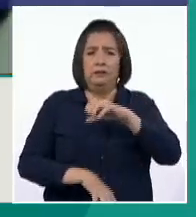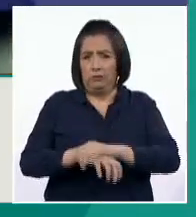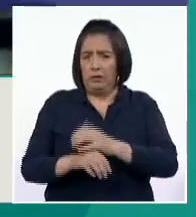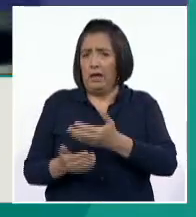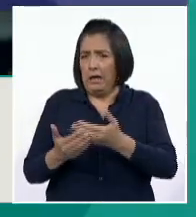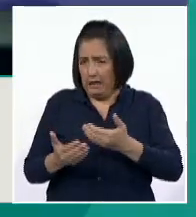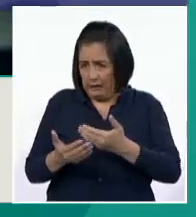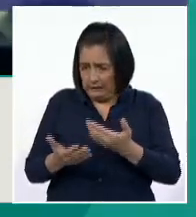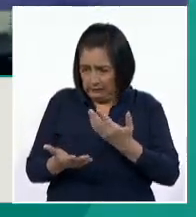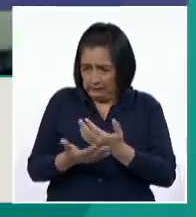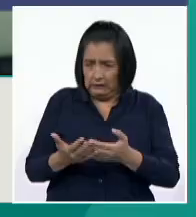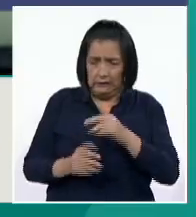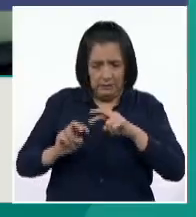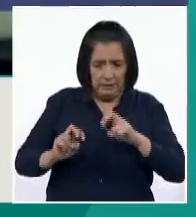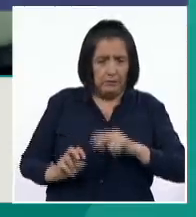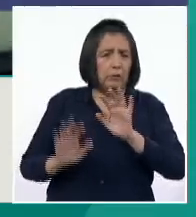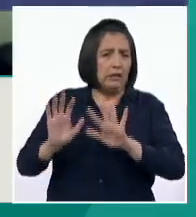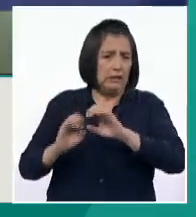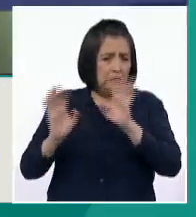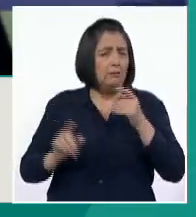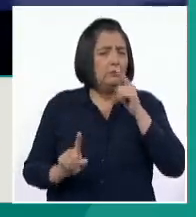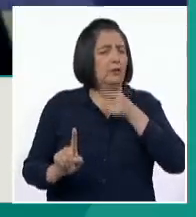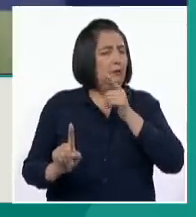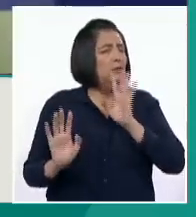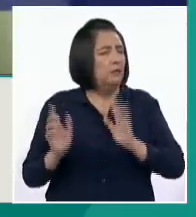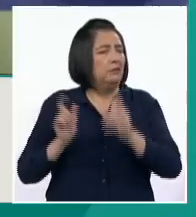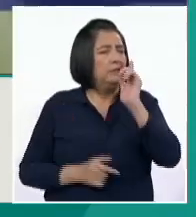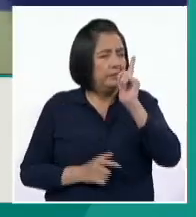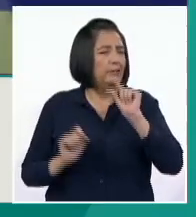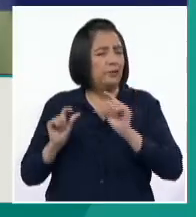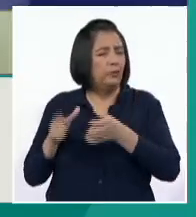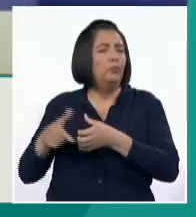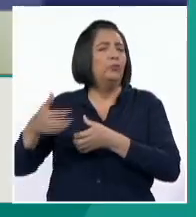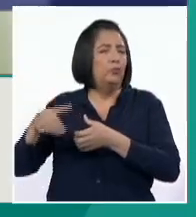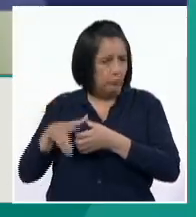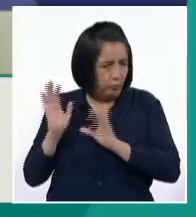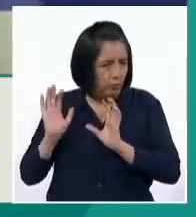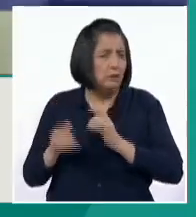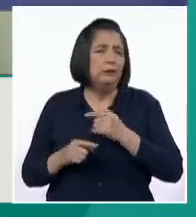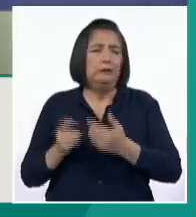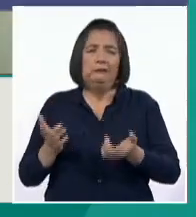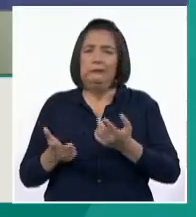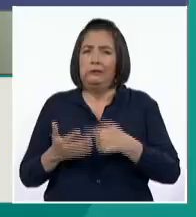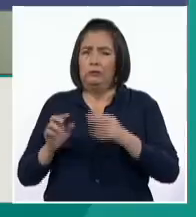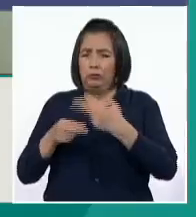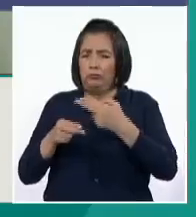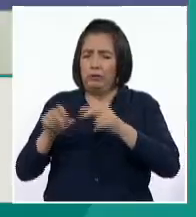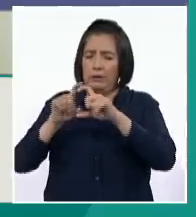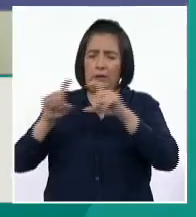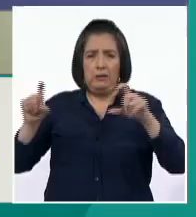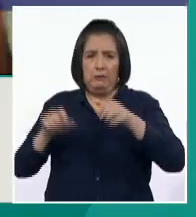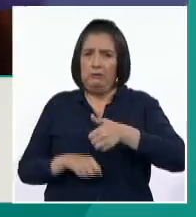preliminar por 15 días al ser señalado como presunto cabecilla de una banda criminal denominada Los Patrones